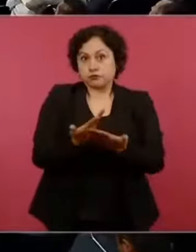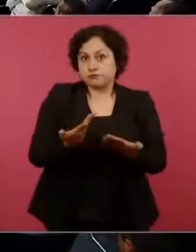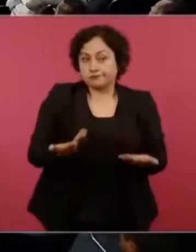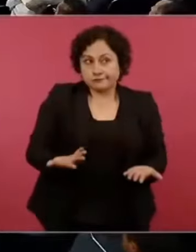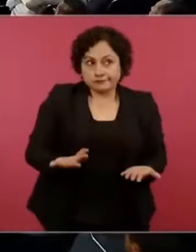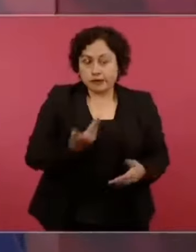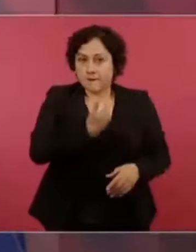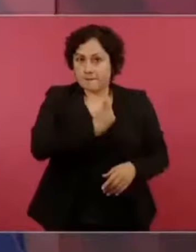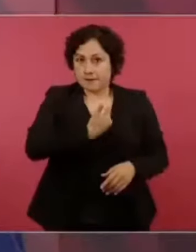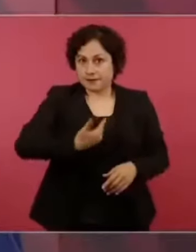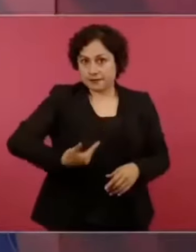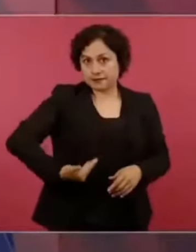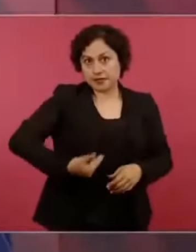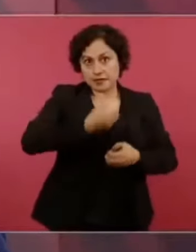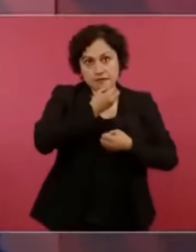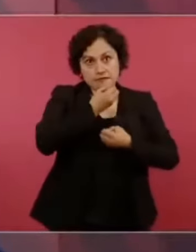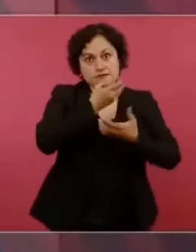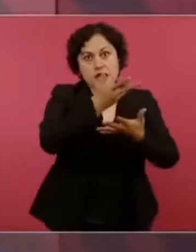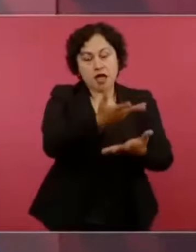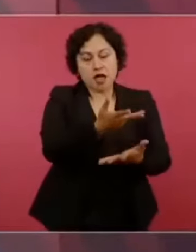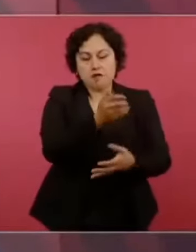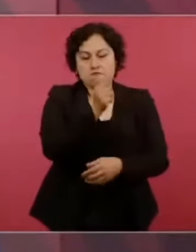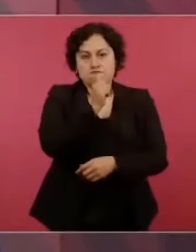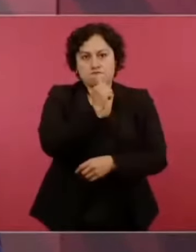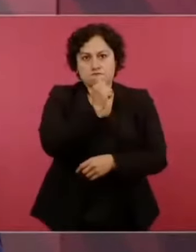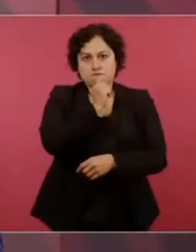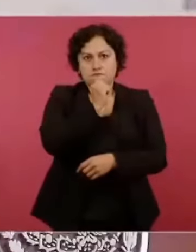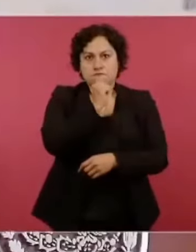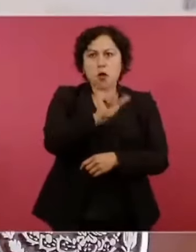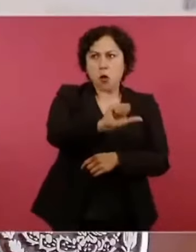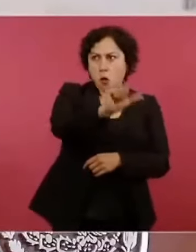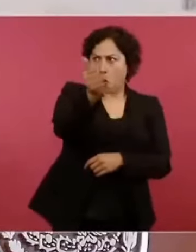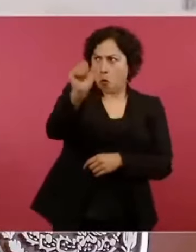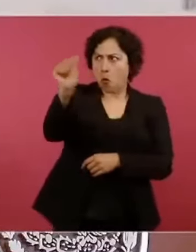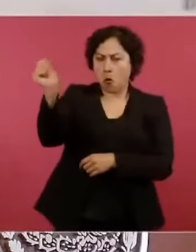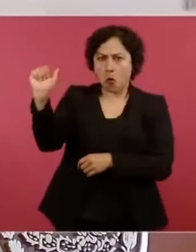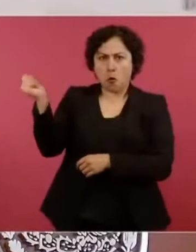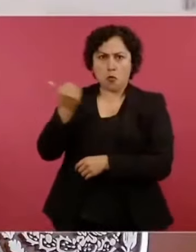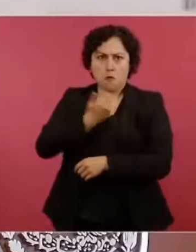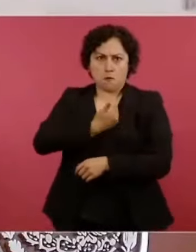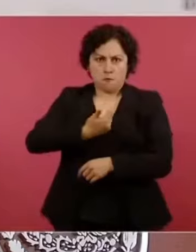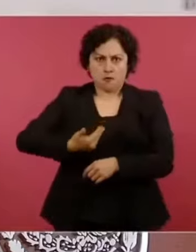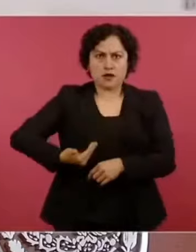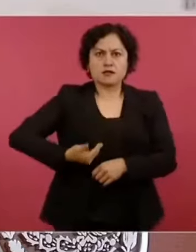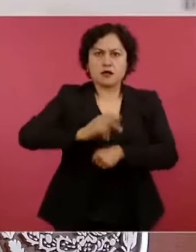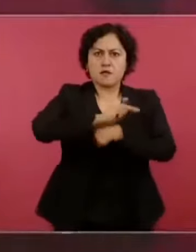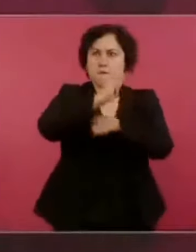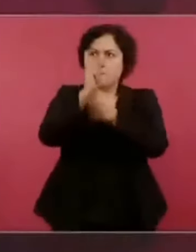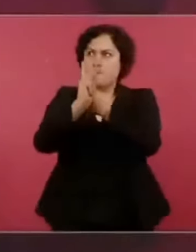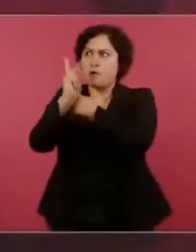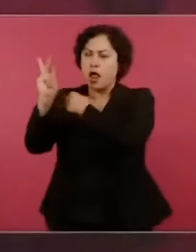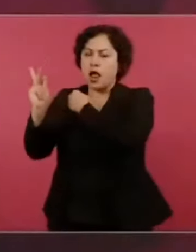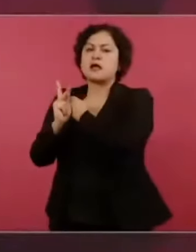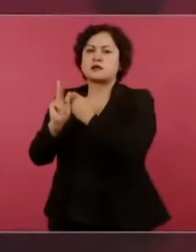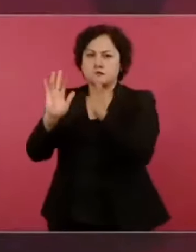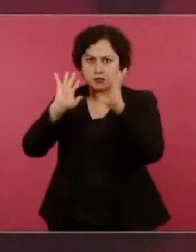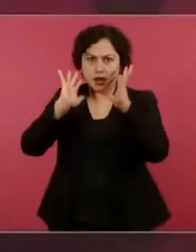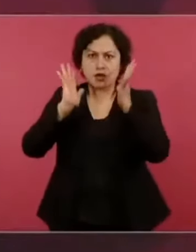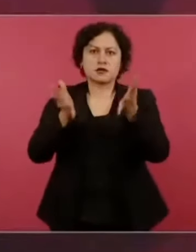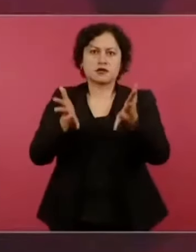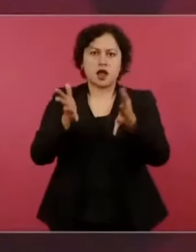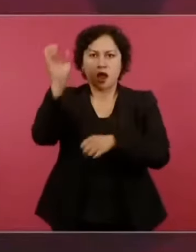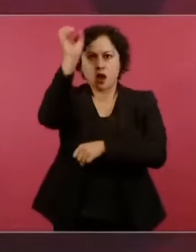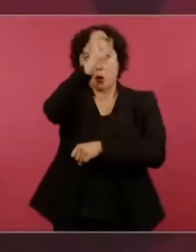como lo hicieron otros mandatarios que se han expresado